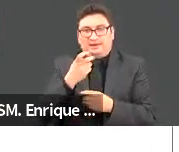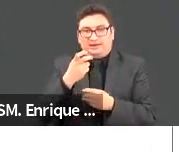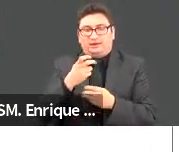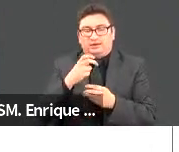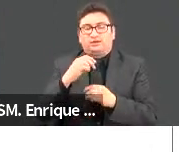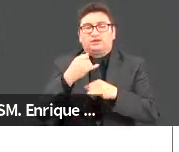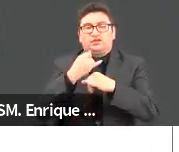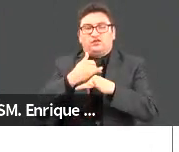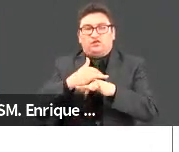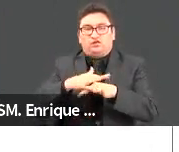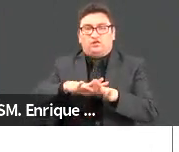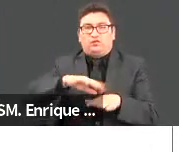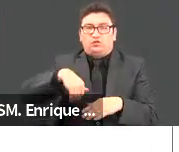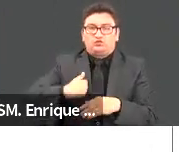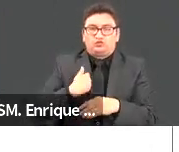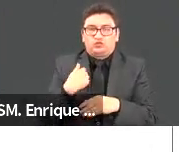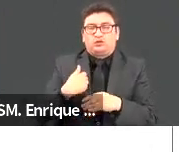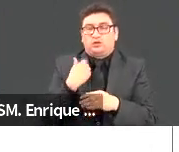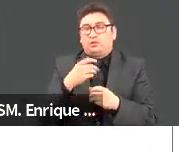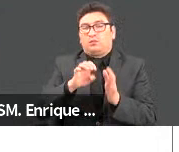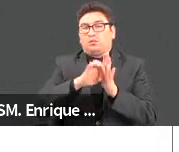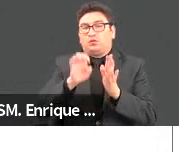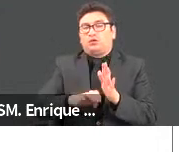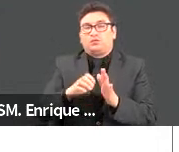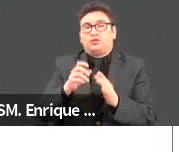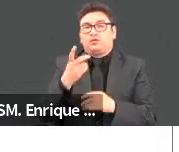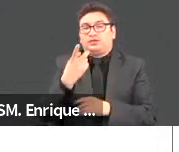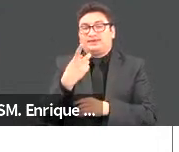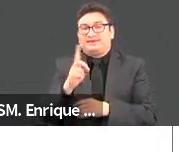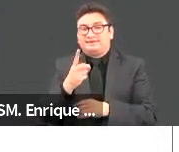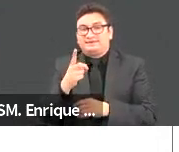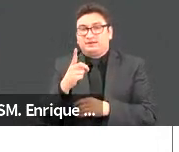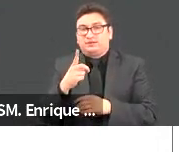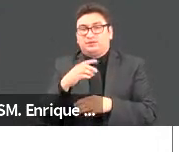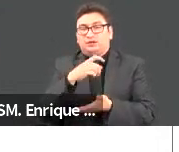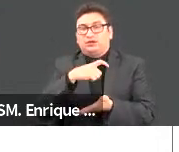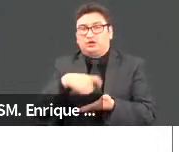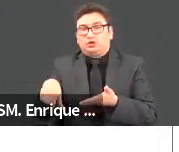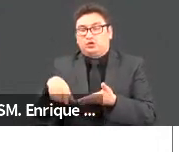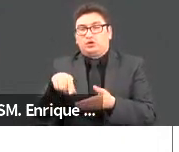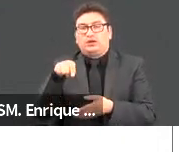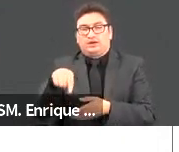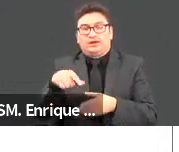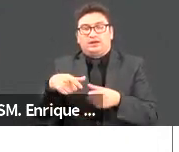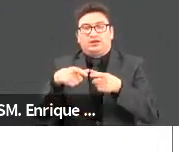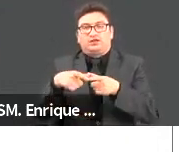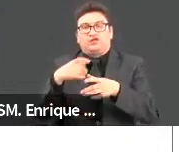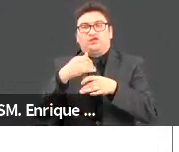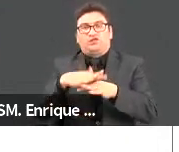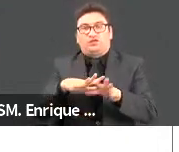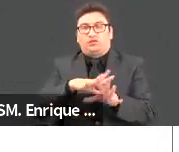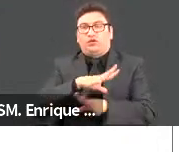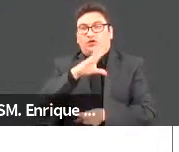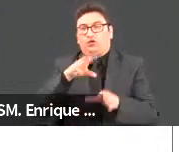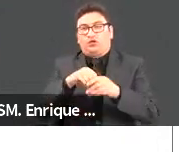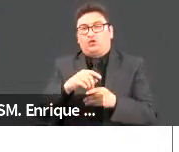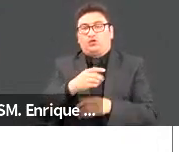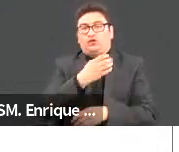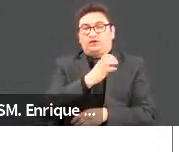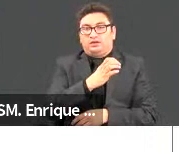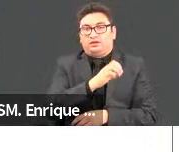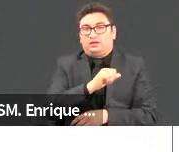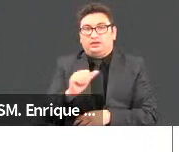esta información y, por ejemplo, si alguien compraba en diciembre, bueno, de ese año tenía toda la información desde enero